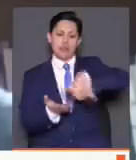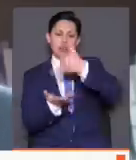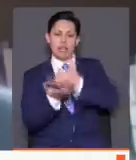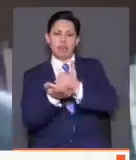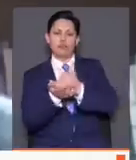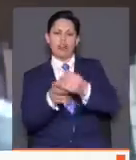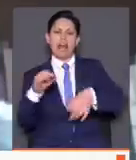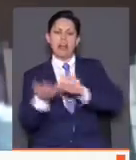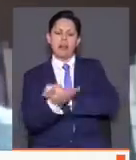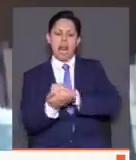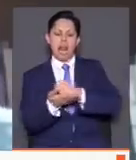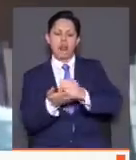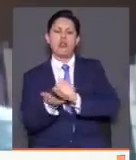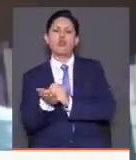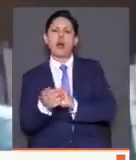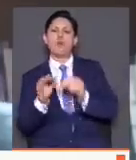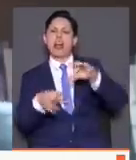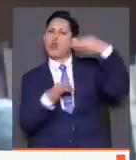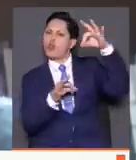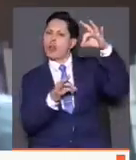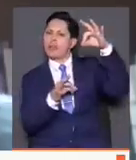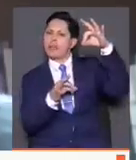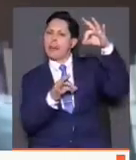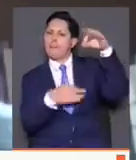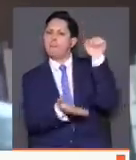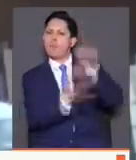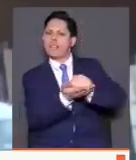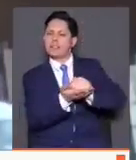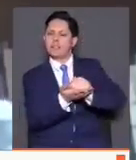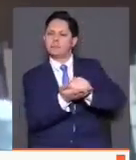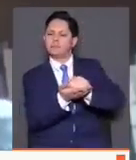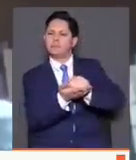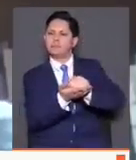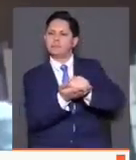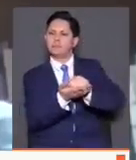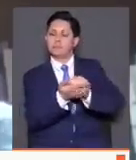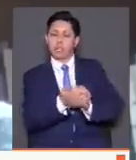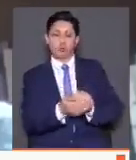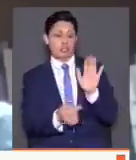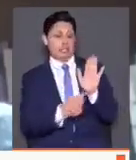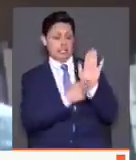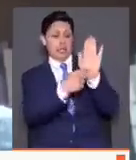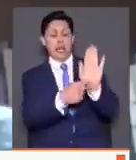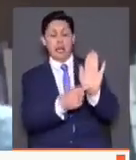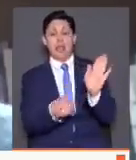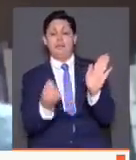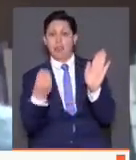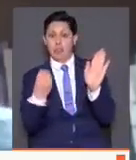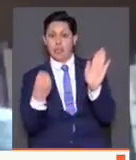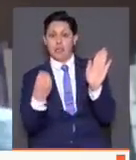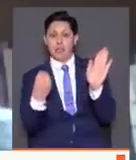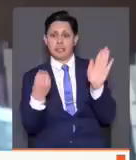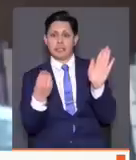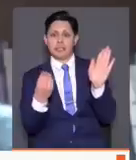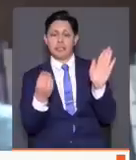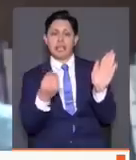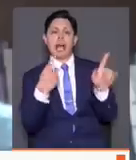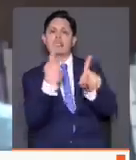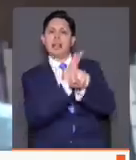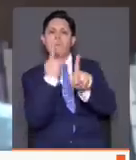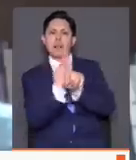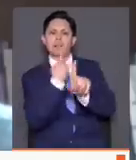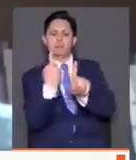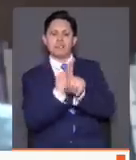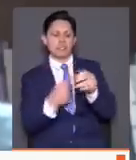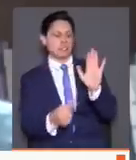protesta. Refleja, obviamente, esa es una señal muy evidente que se usa en diplomacia para los efectos de